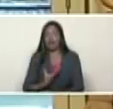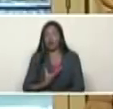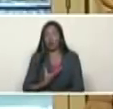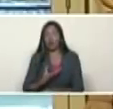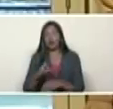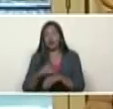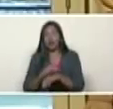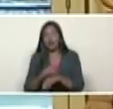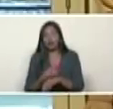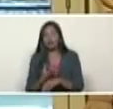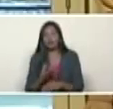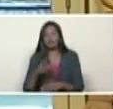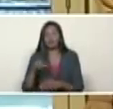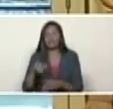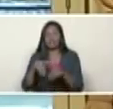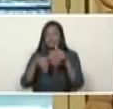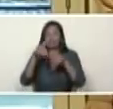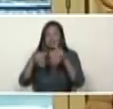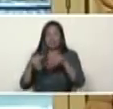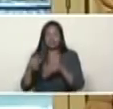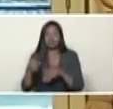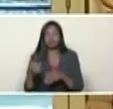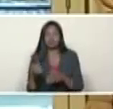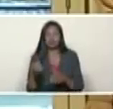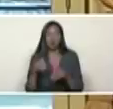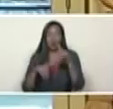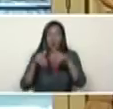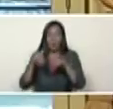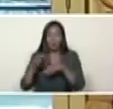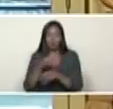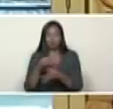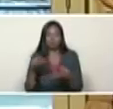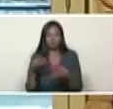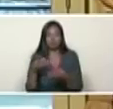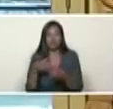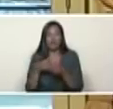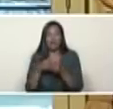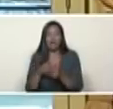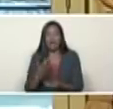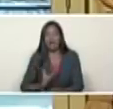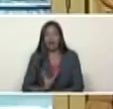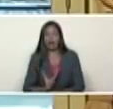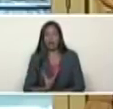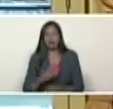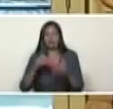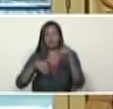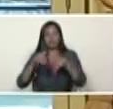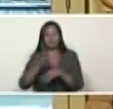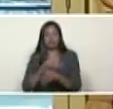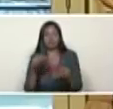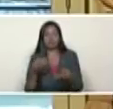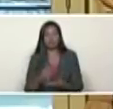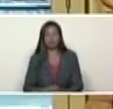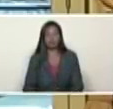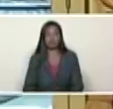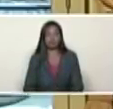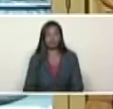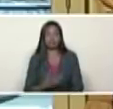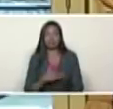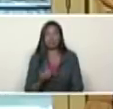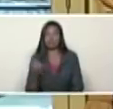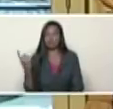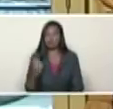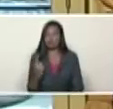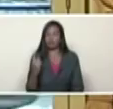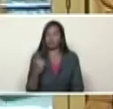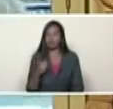gobernador legítimo. Ganó con un récord de votos. Alcalde legítimo, ganó con récord de votos. Y entonces quieren venir